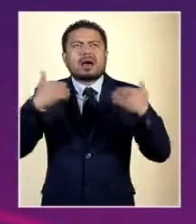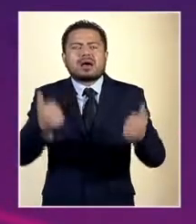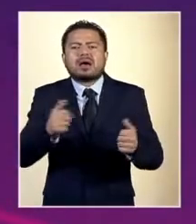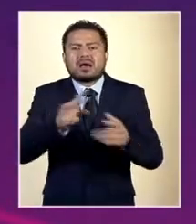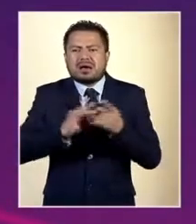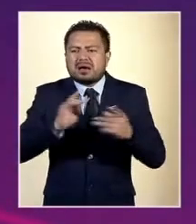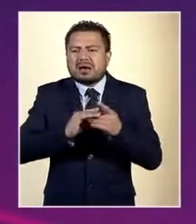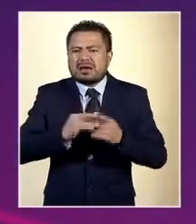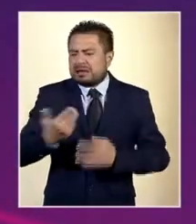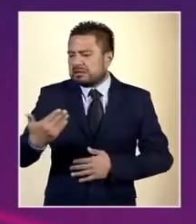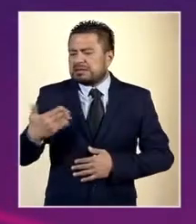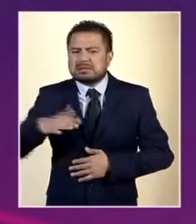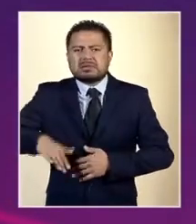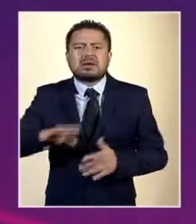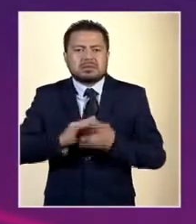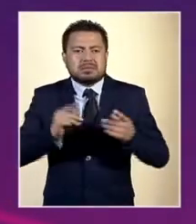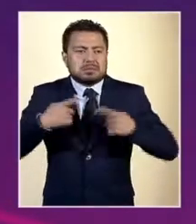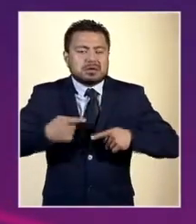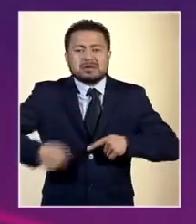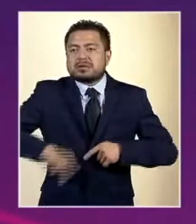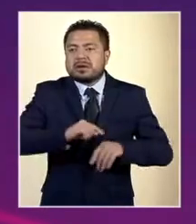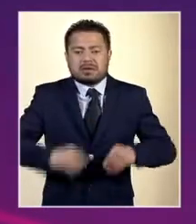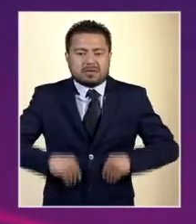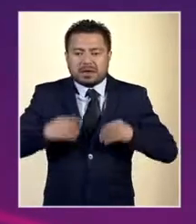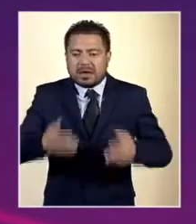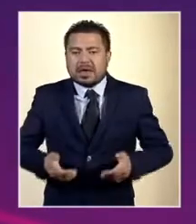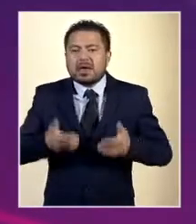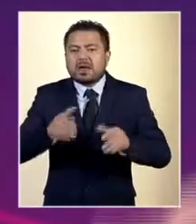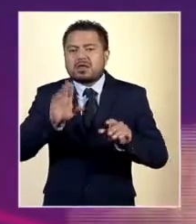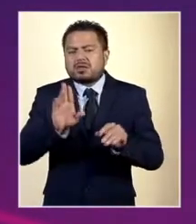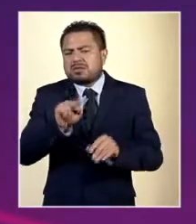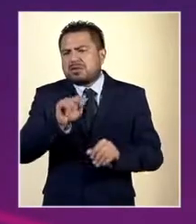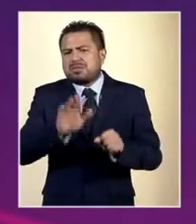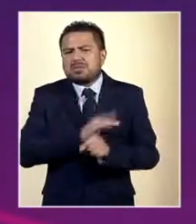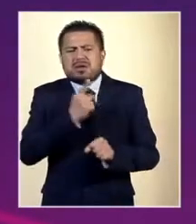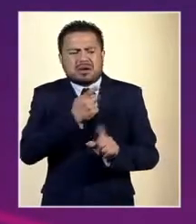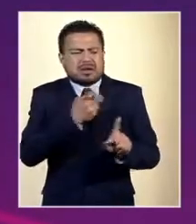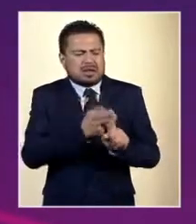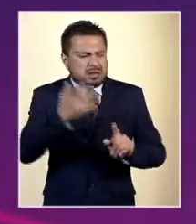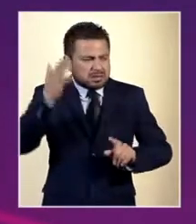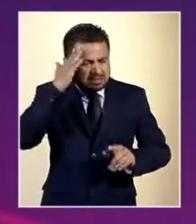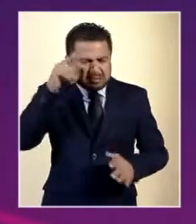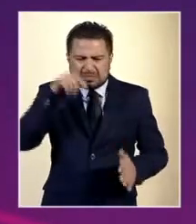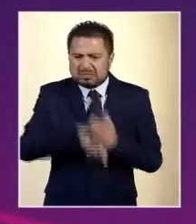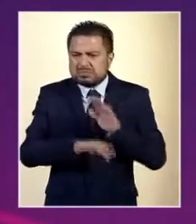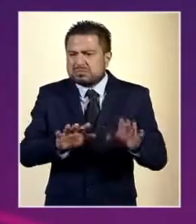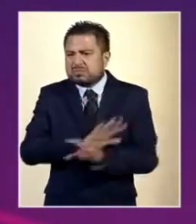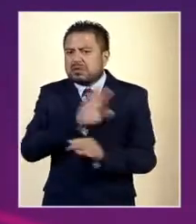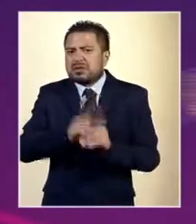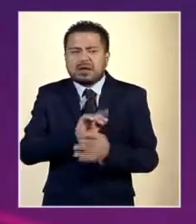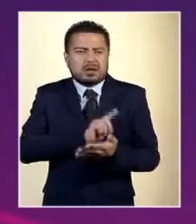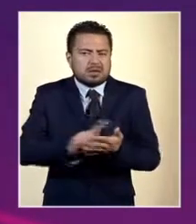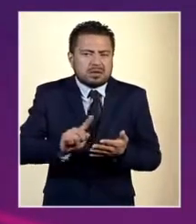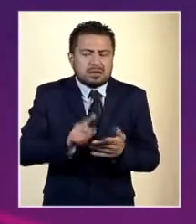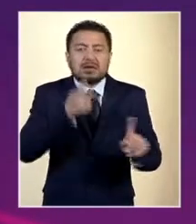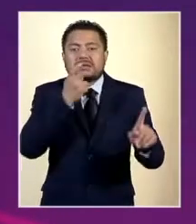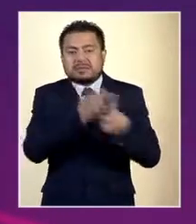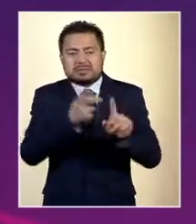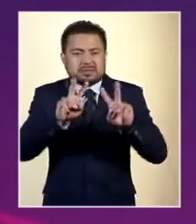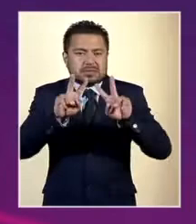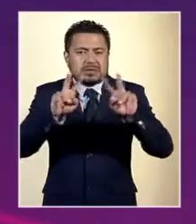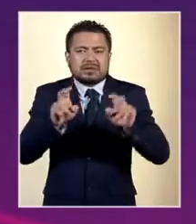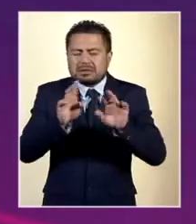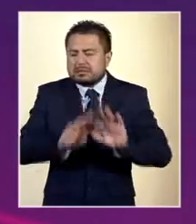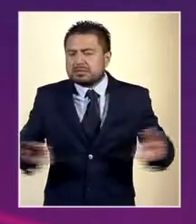que decían hace un momento, ¿no? Las personas viven en la calle, pero no por eso dejan de ser personas titulares plenas de derechos. Y esto es un